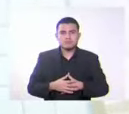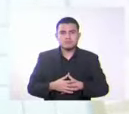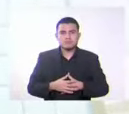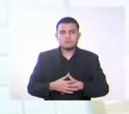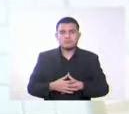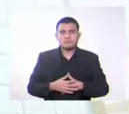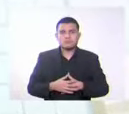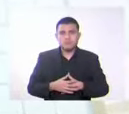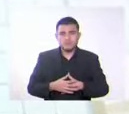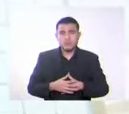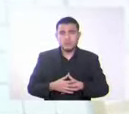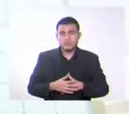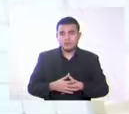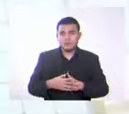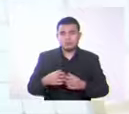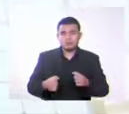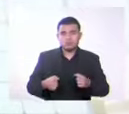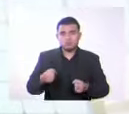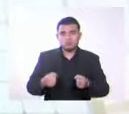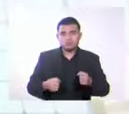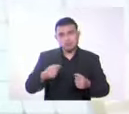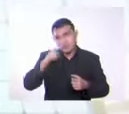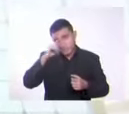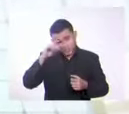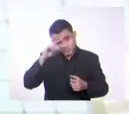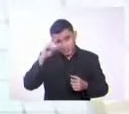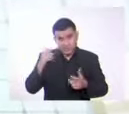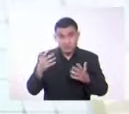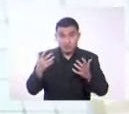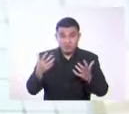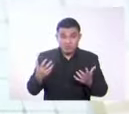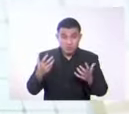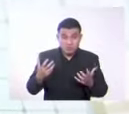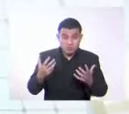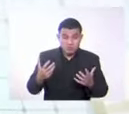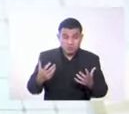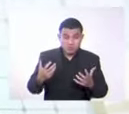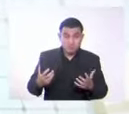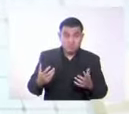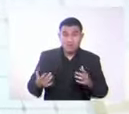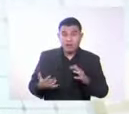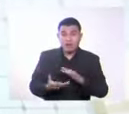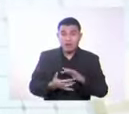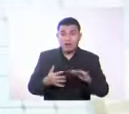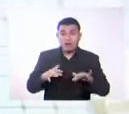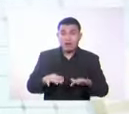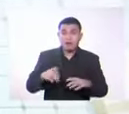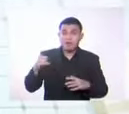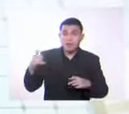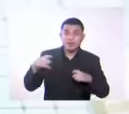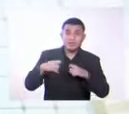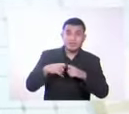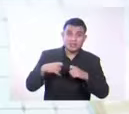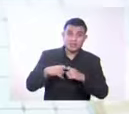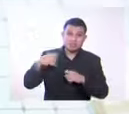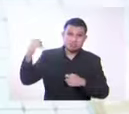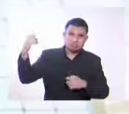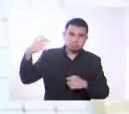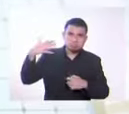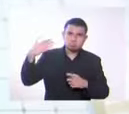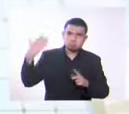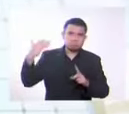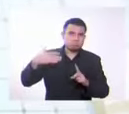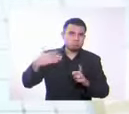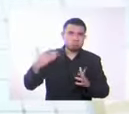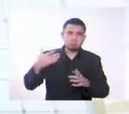Los combustibles fósiles producen muchísima contaminación, pero los paneles solares crean electricidad directamente desde la luz del sol, pero